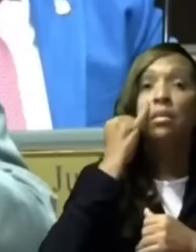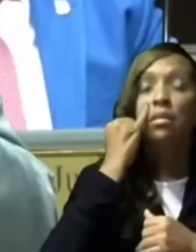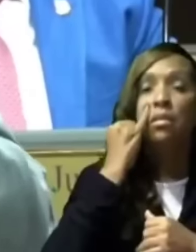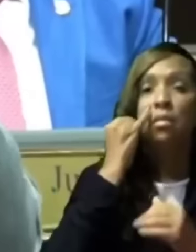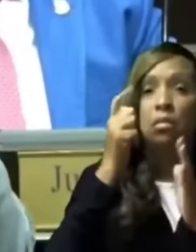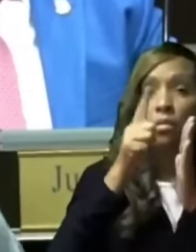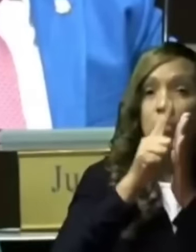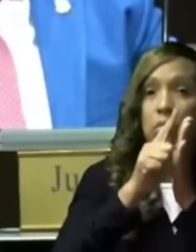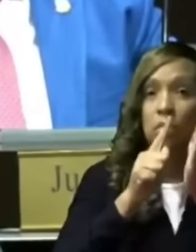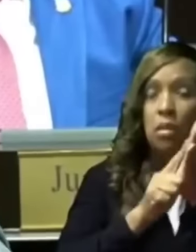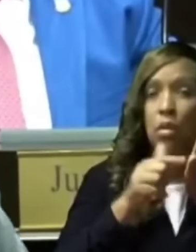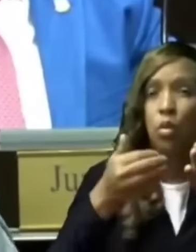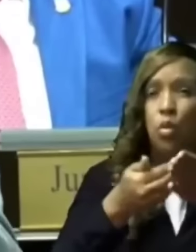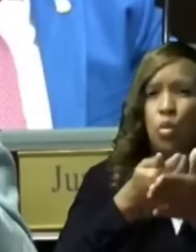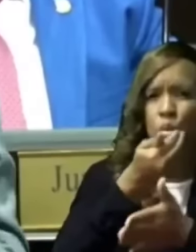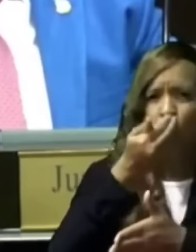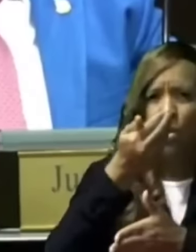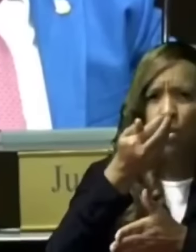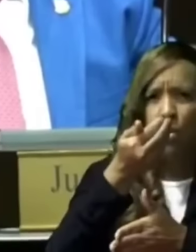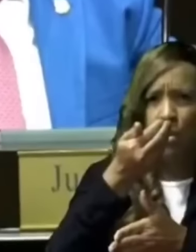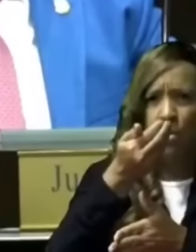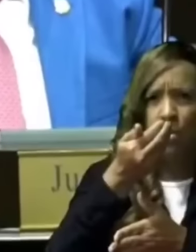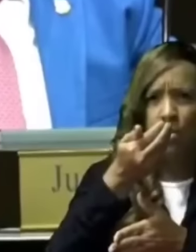la participación del pueblo es nula.